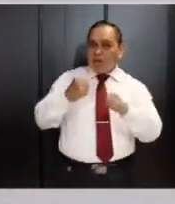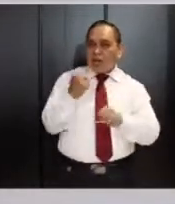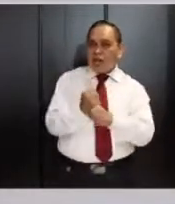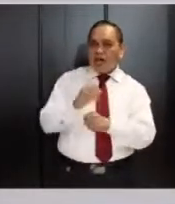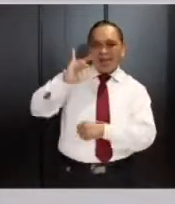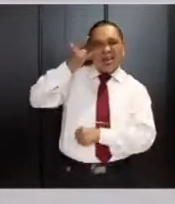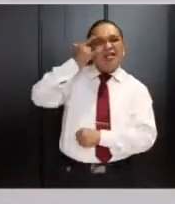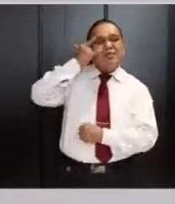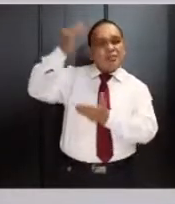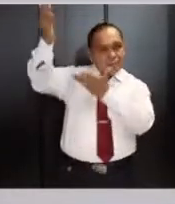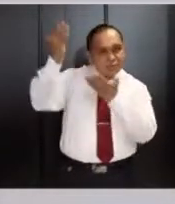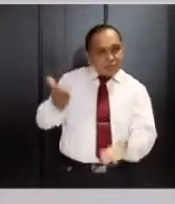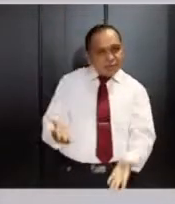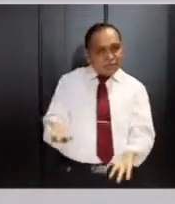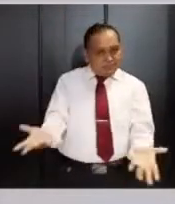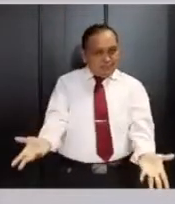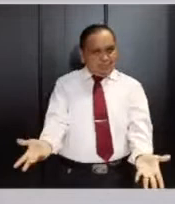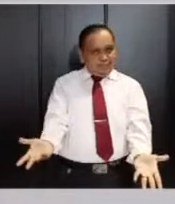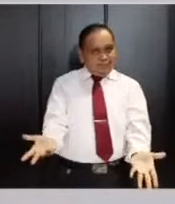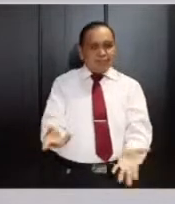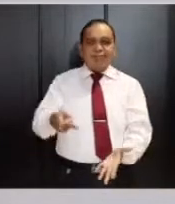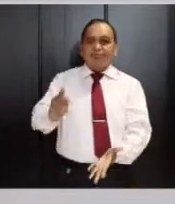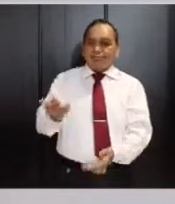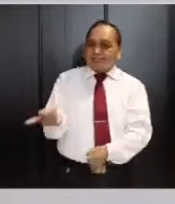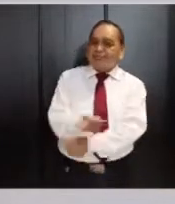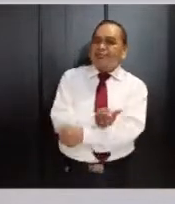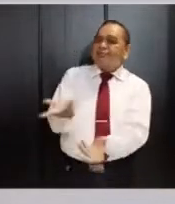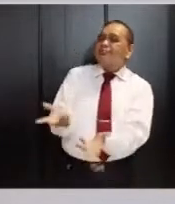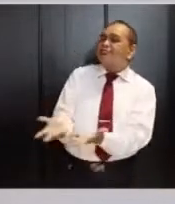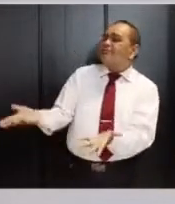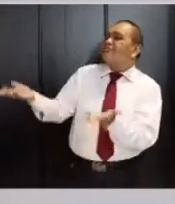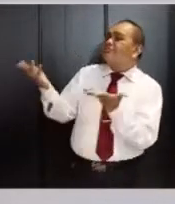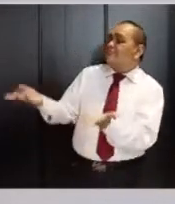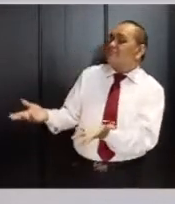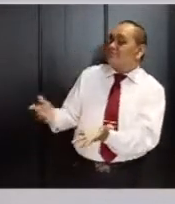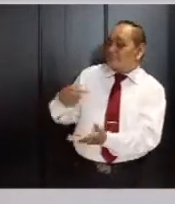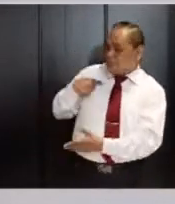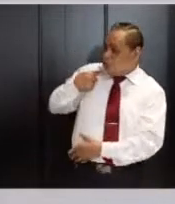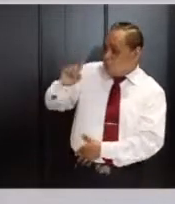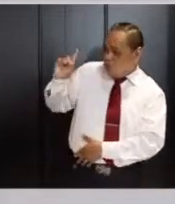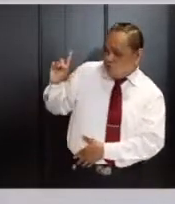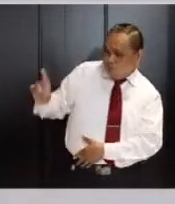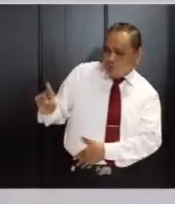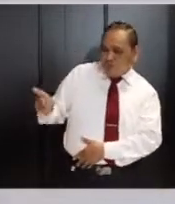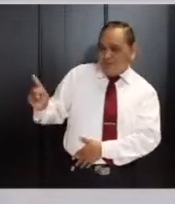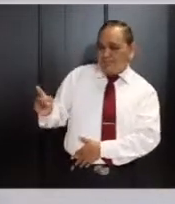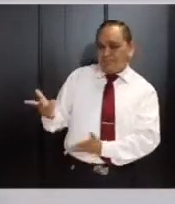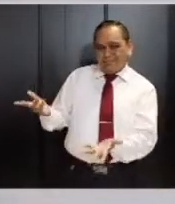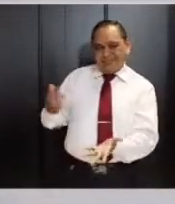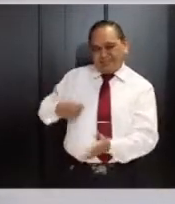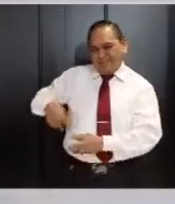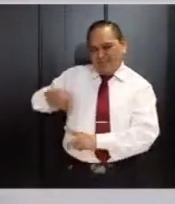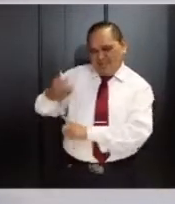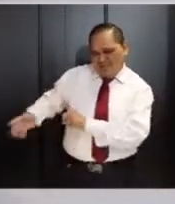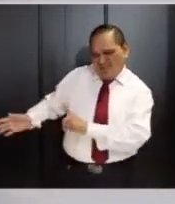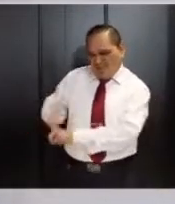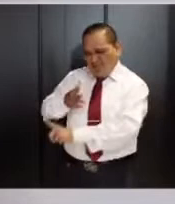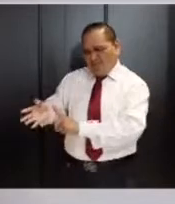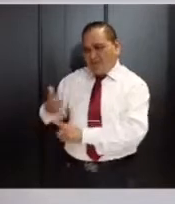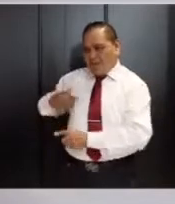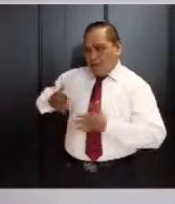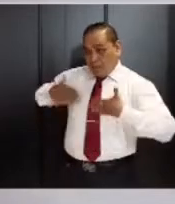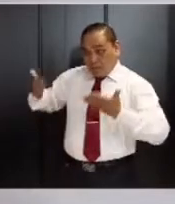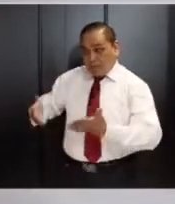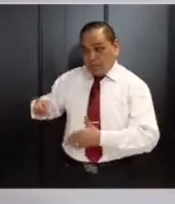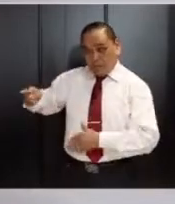para Campeche. Pues lo estoy haciendo. Bueno, pues puta, no lo saben, pinche Hugo, les voy a mandar a hacer. Mira, no quiero hacer chingaderas porque yo soy muy confiado y cuando